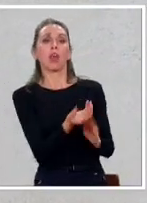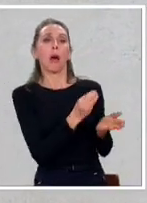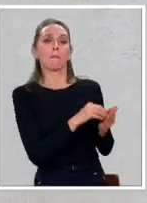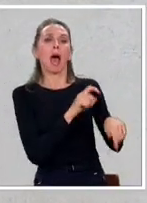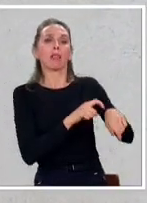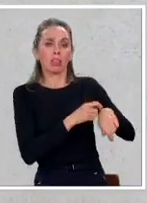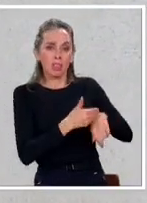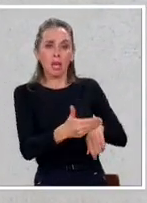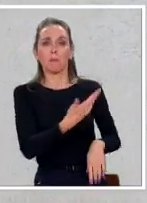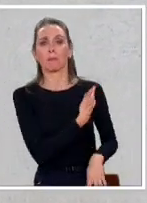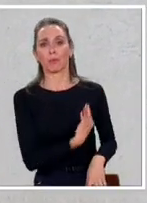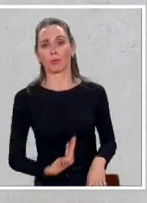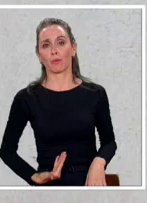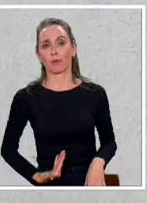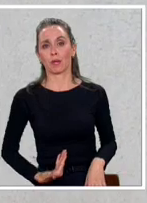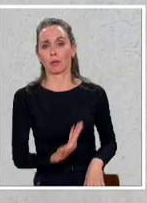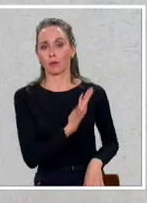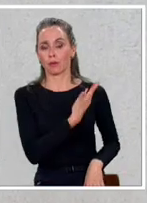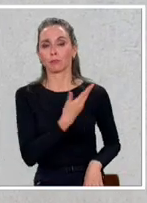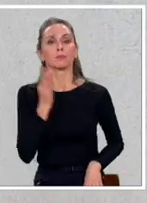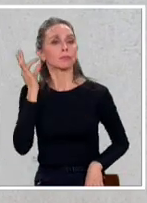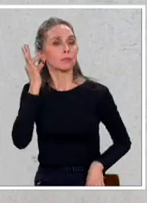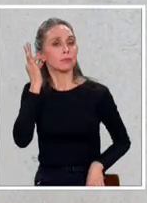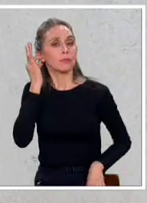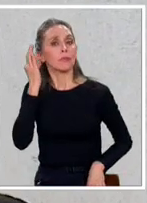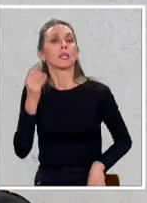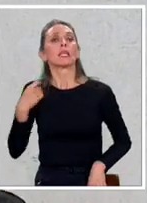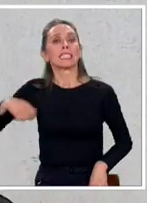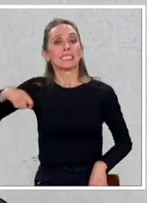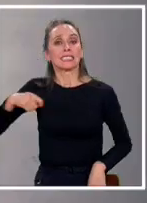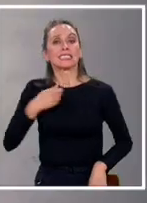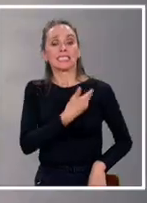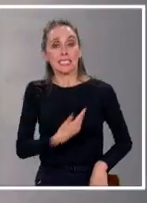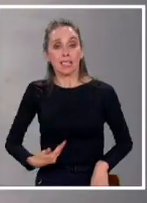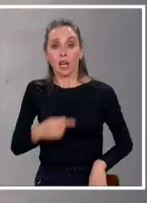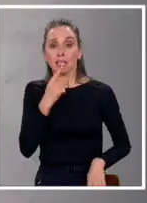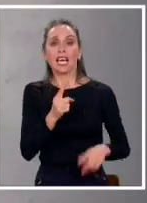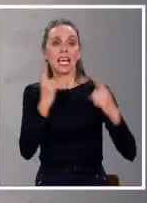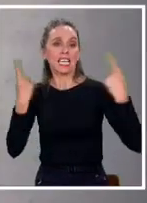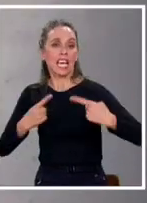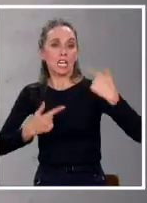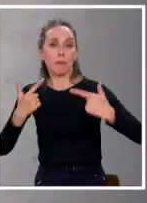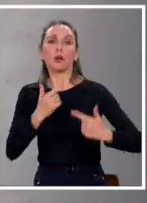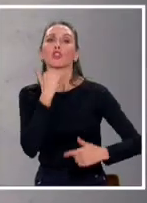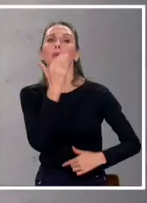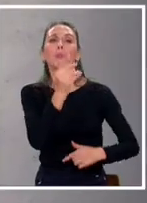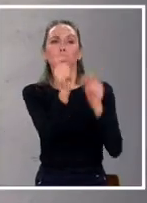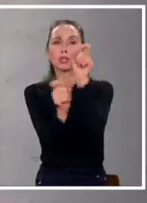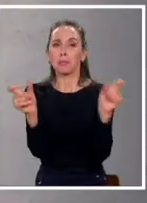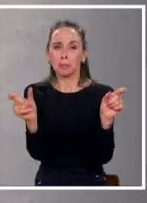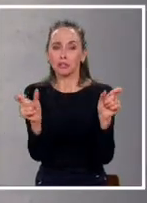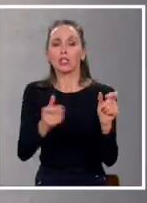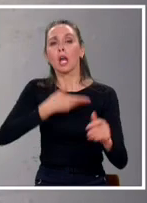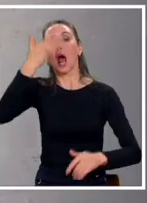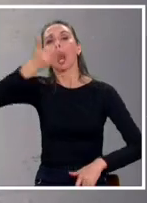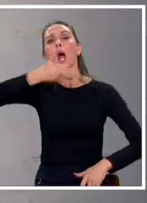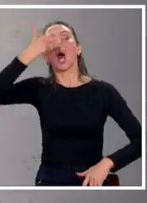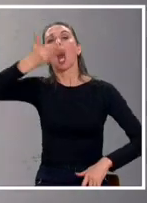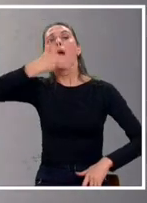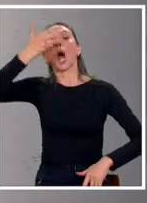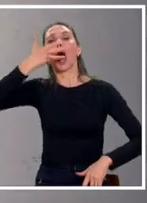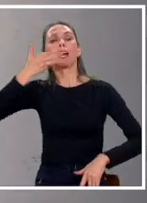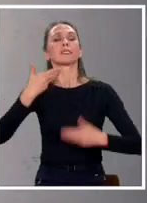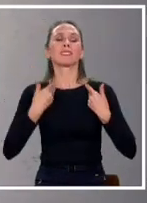al gobierno. La guerrilla política no le importa a nadie. La polémica artificial de las declaraciones